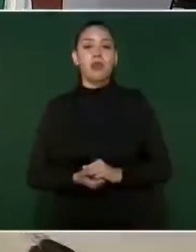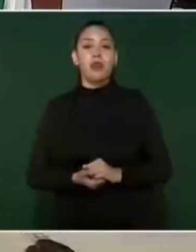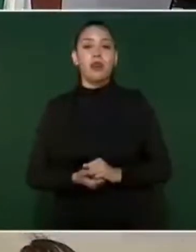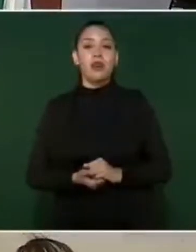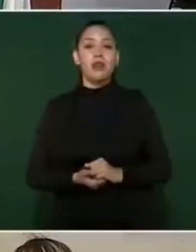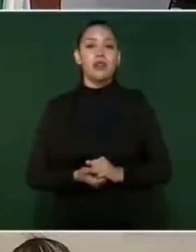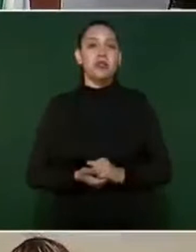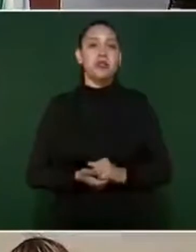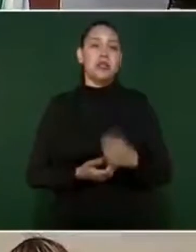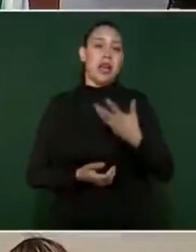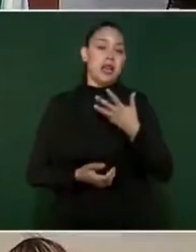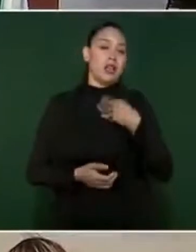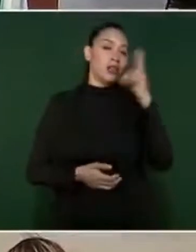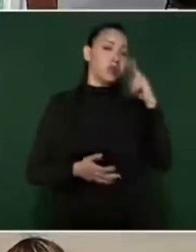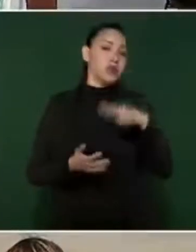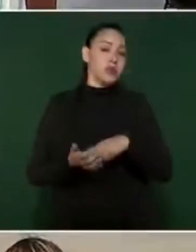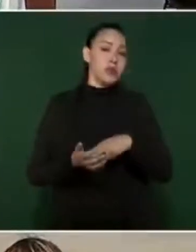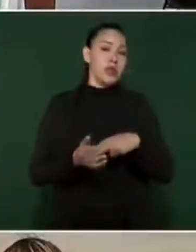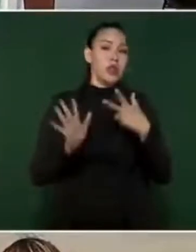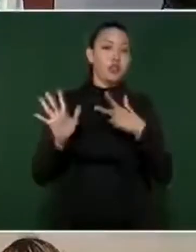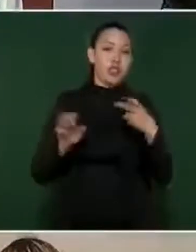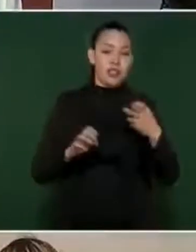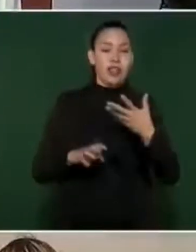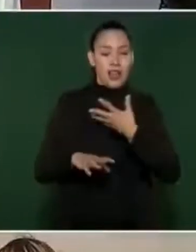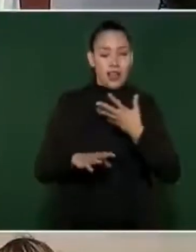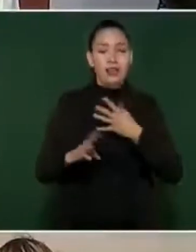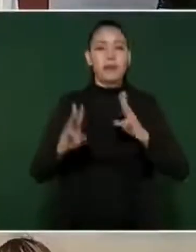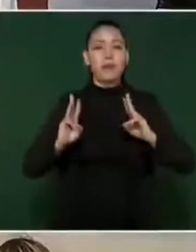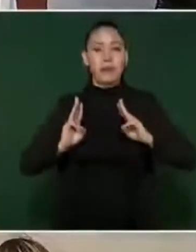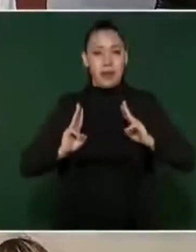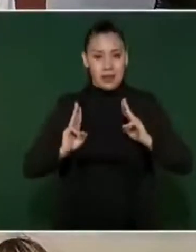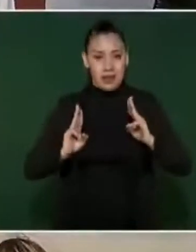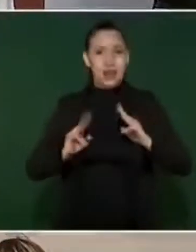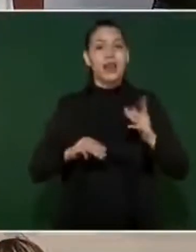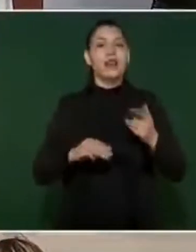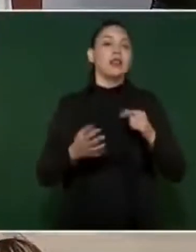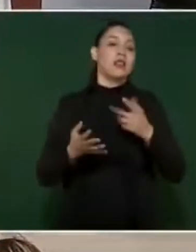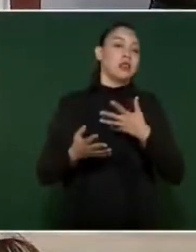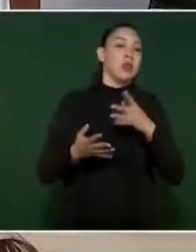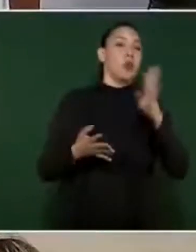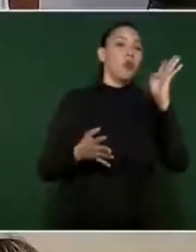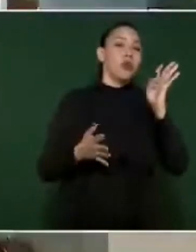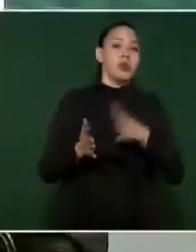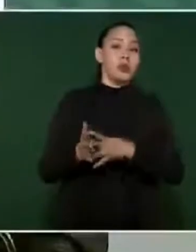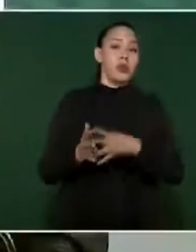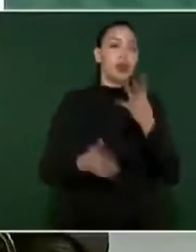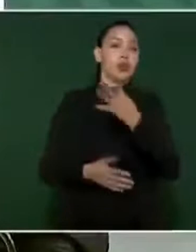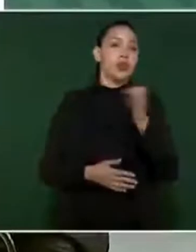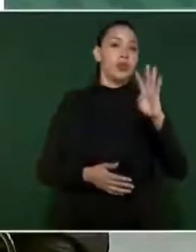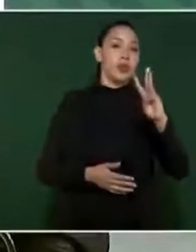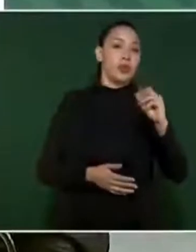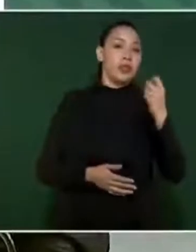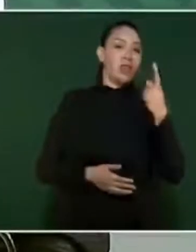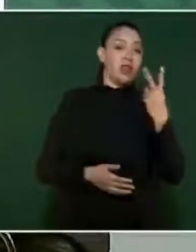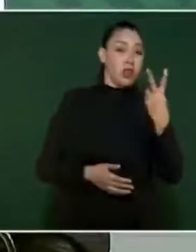que se cuenta con 2.800 marinos y 4.492 soldados,